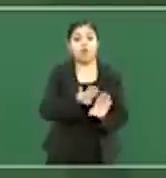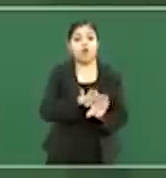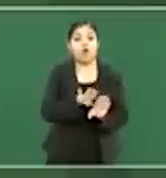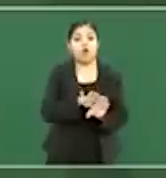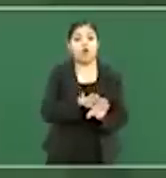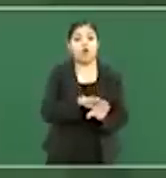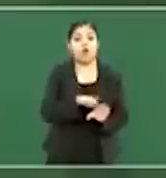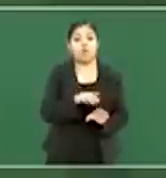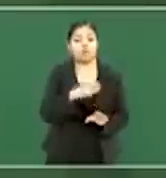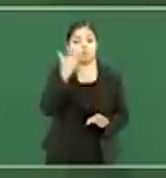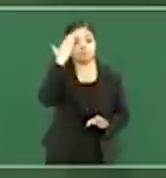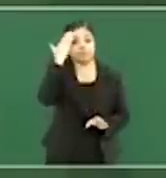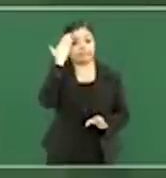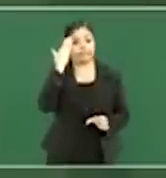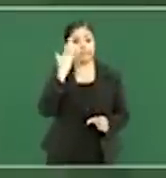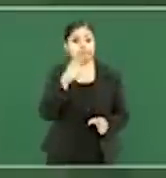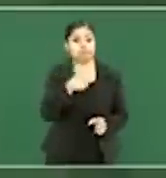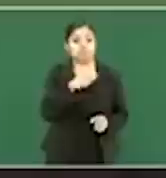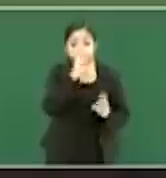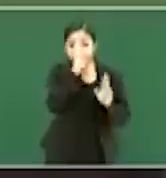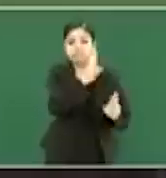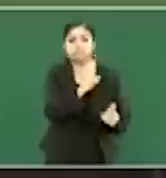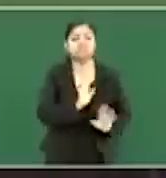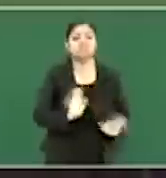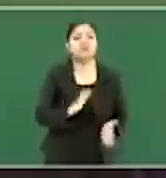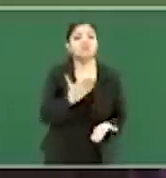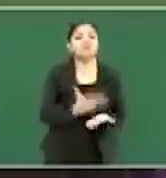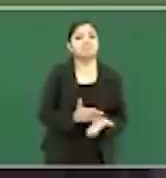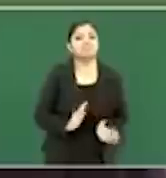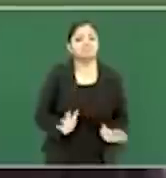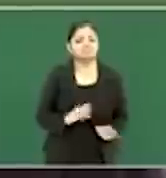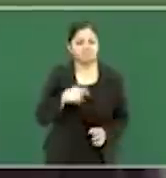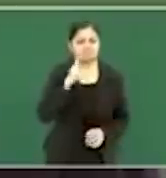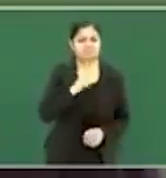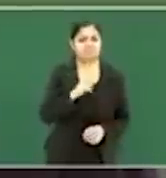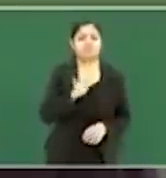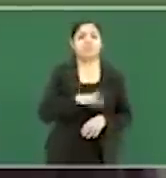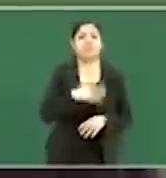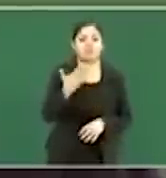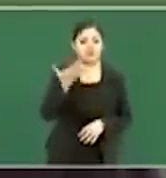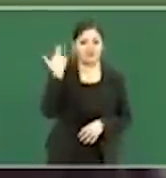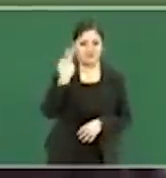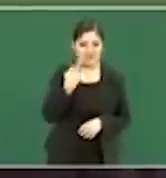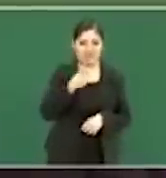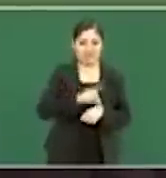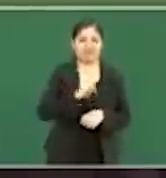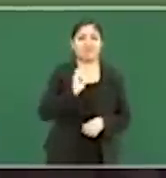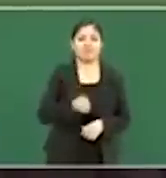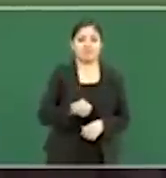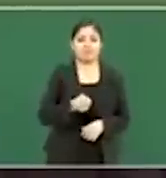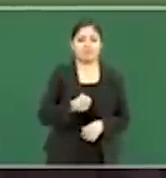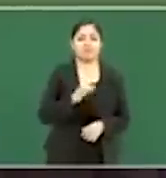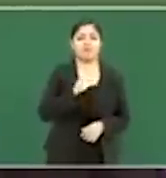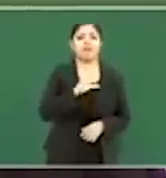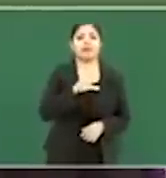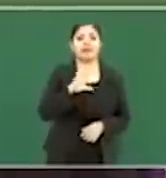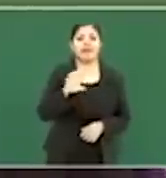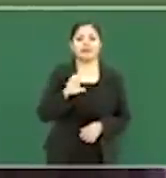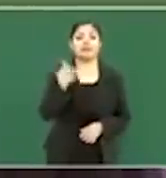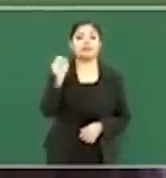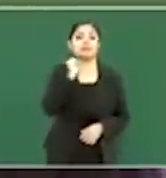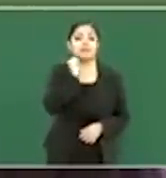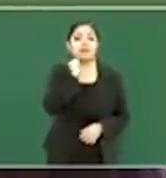días, nos rechazaron las ternas para la CRE, el